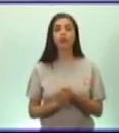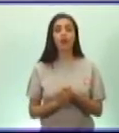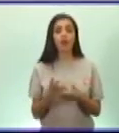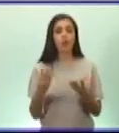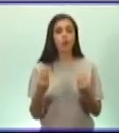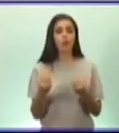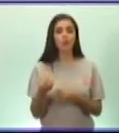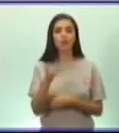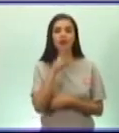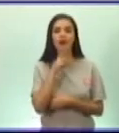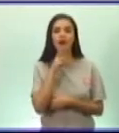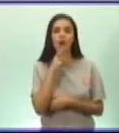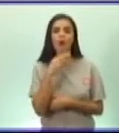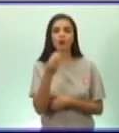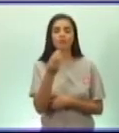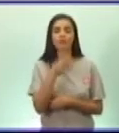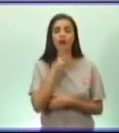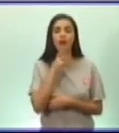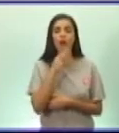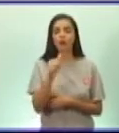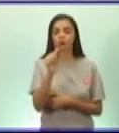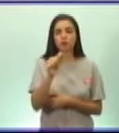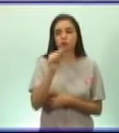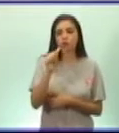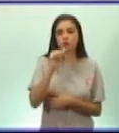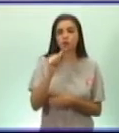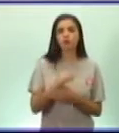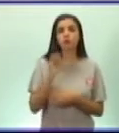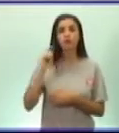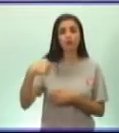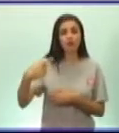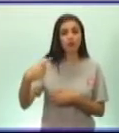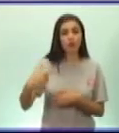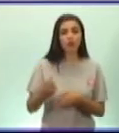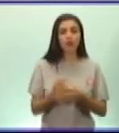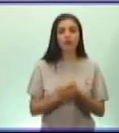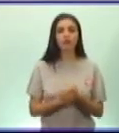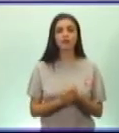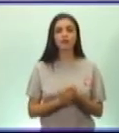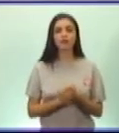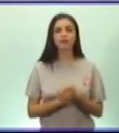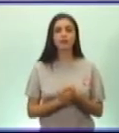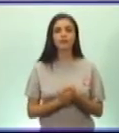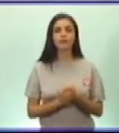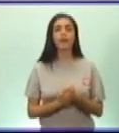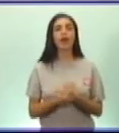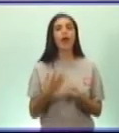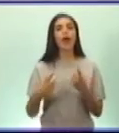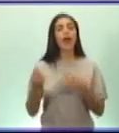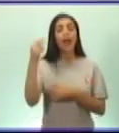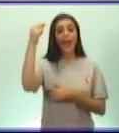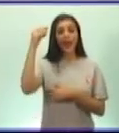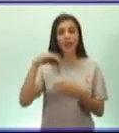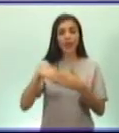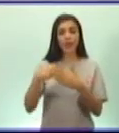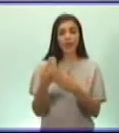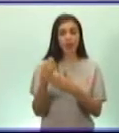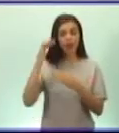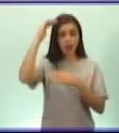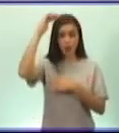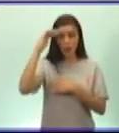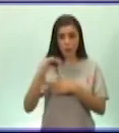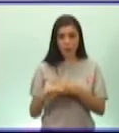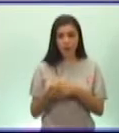agua. Decirle que debemos tomar al día al menos 8 vasos de agua, sin contar